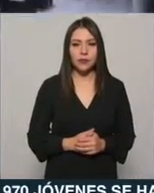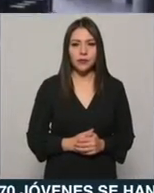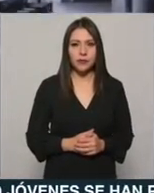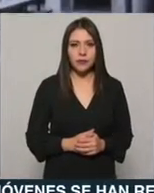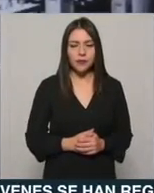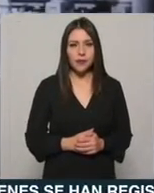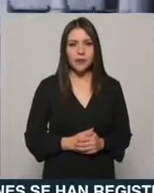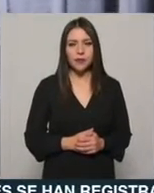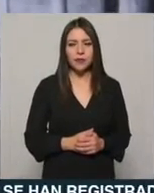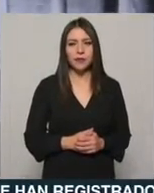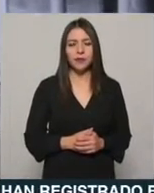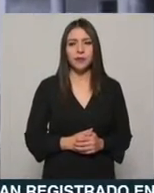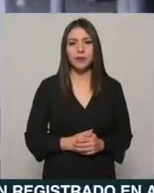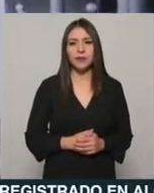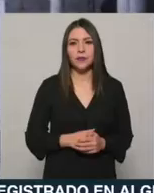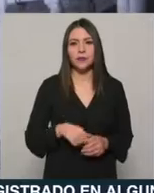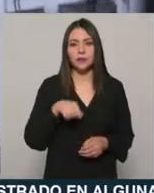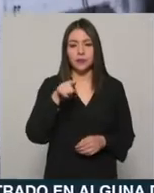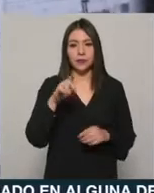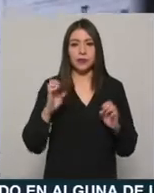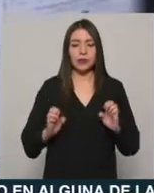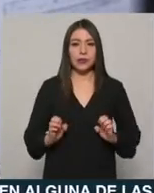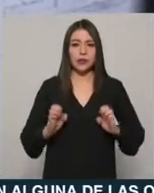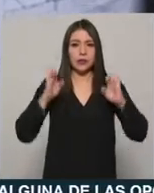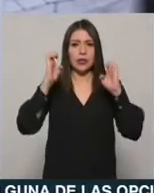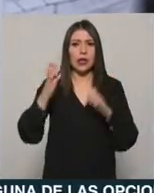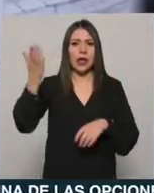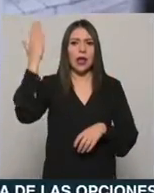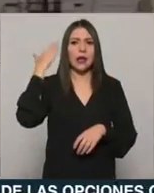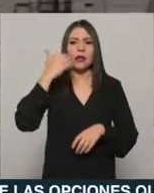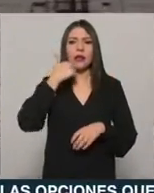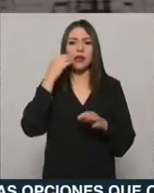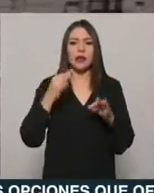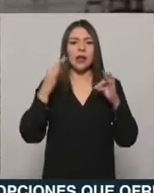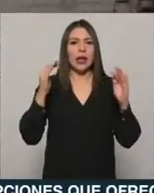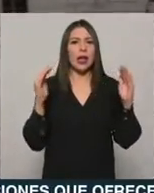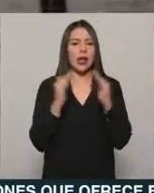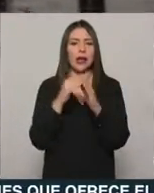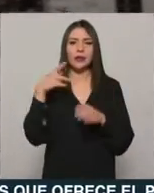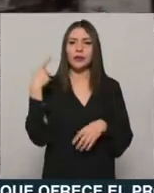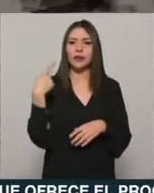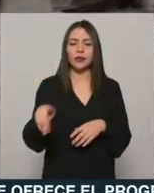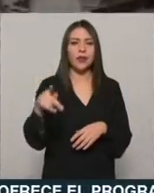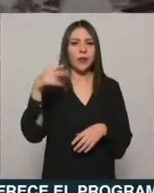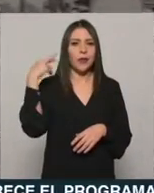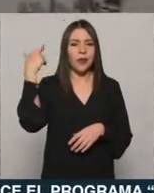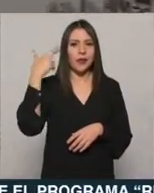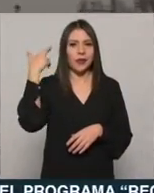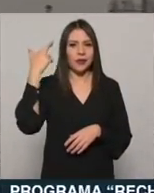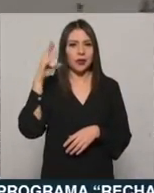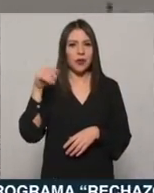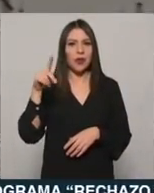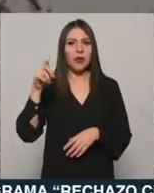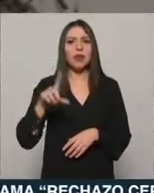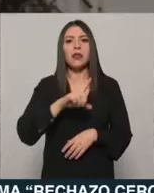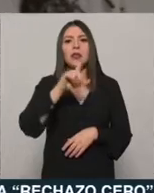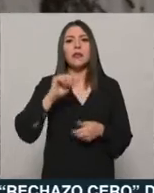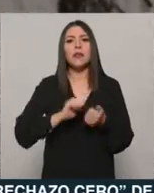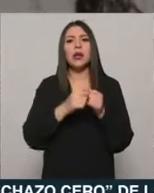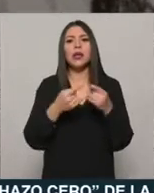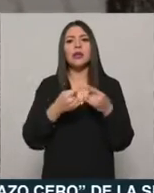El edificio tuvo como vocación original ser una vivienda digna de un conde. Sin embargo, la historia lo llevó a explorar otras